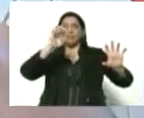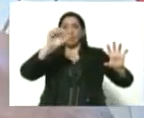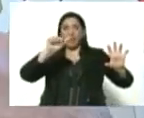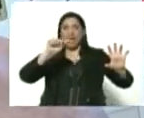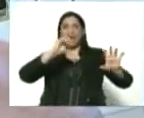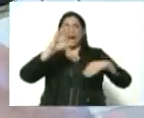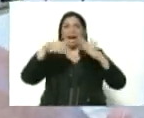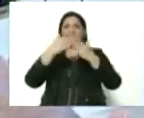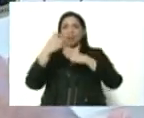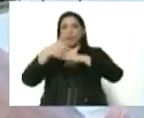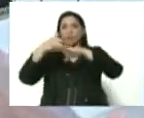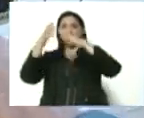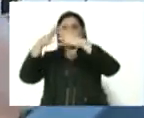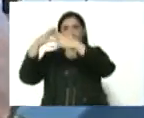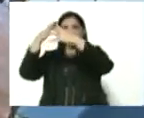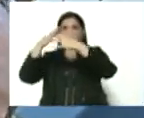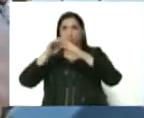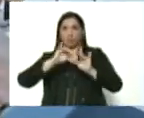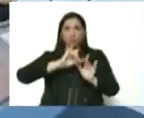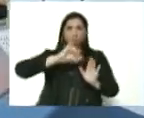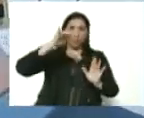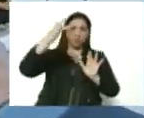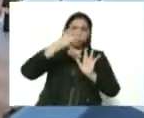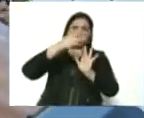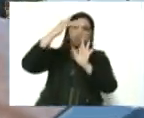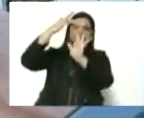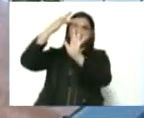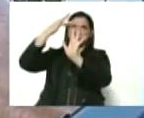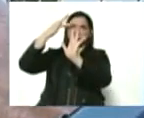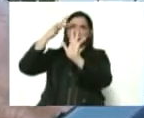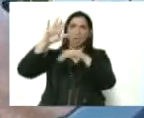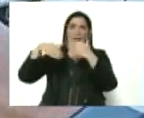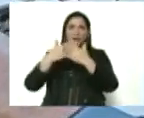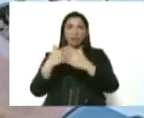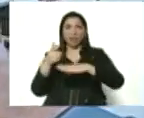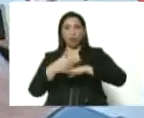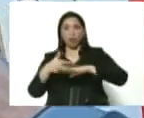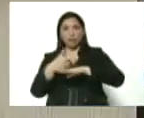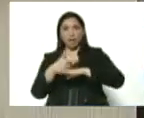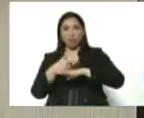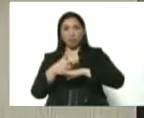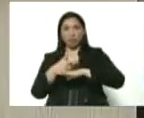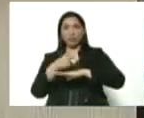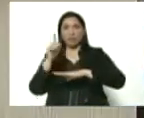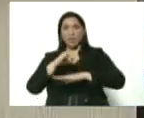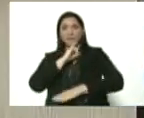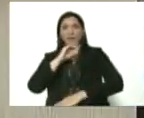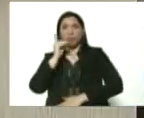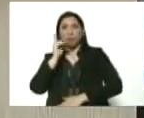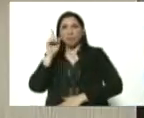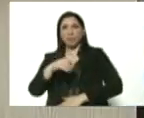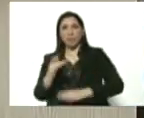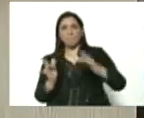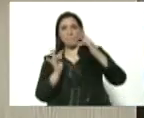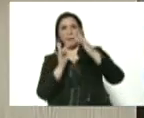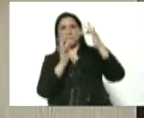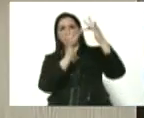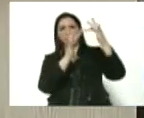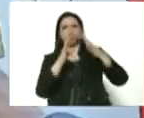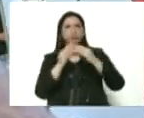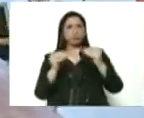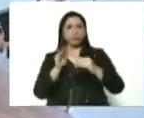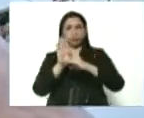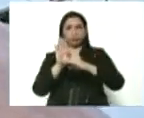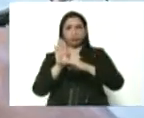Norteamérica y al gobierno de Iván Duque, porque en su territorio y con el conocimiento de él y con absolutamente todo el